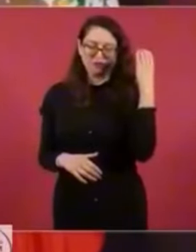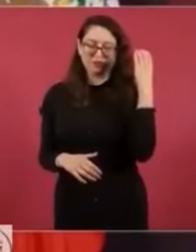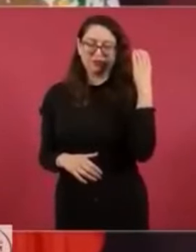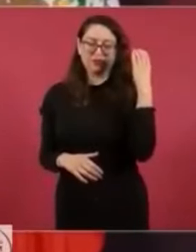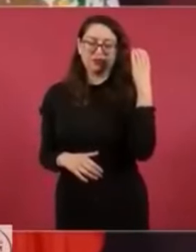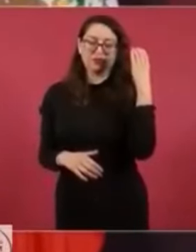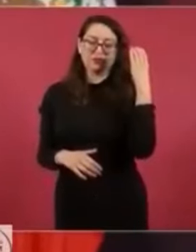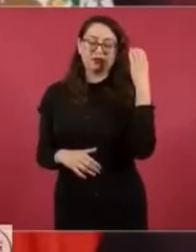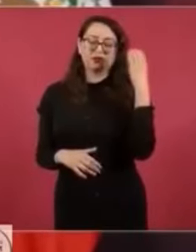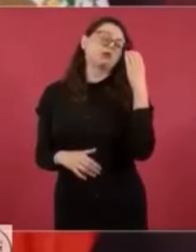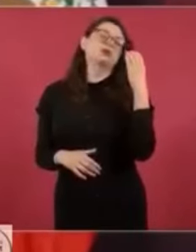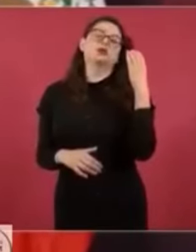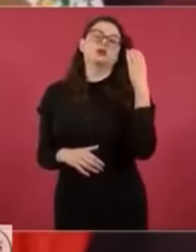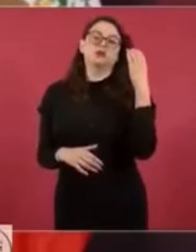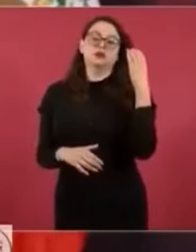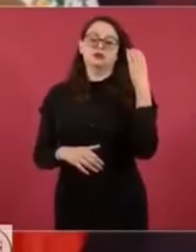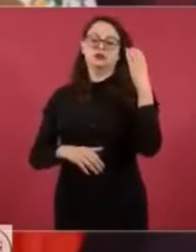en